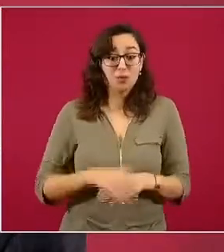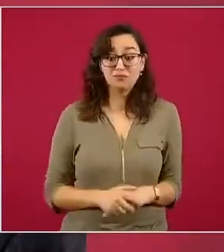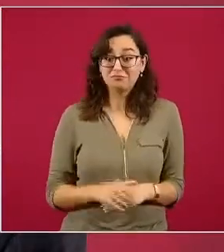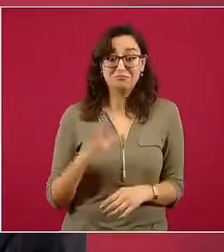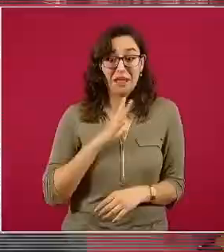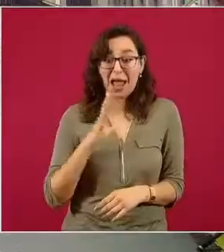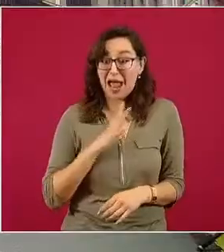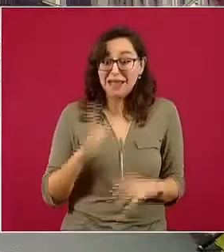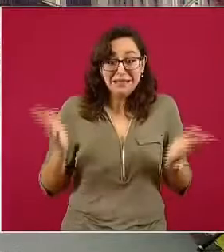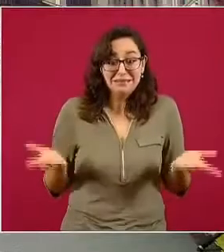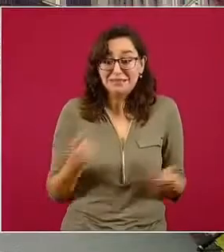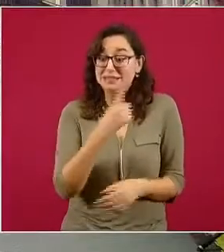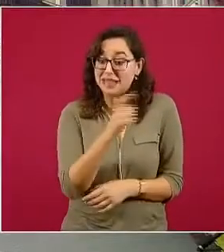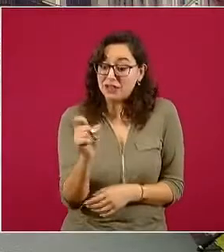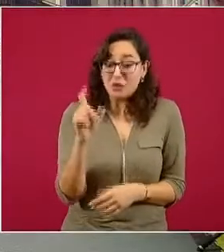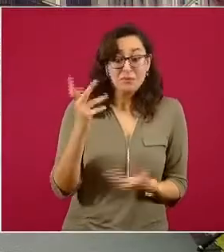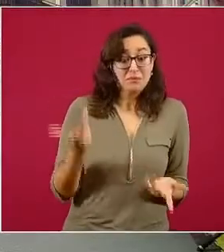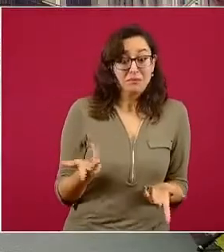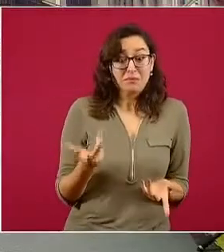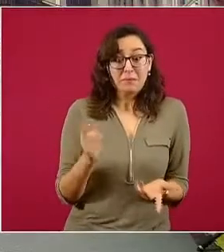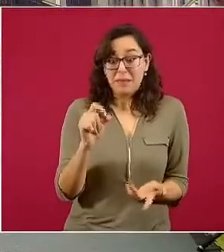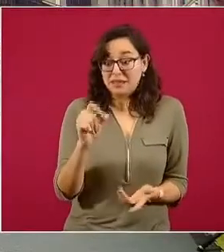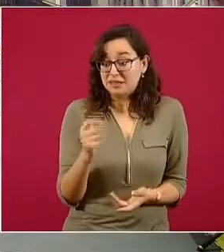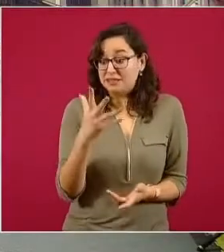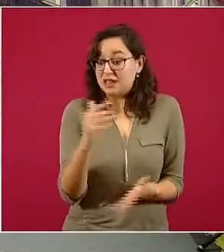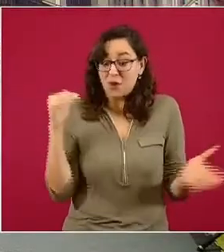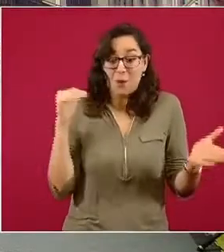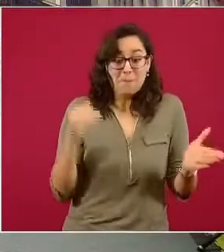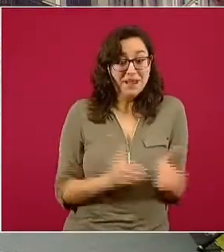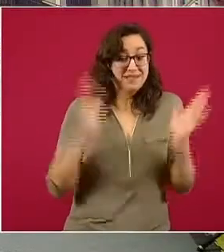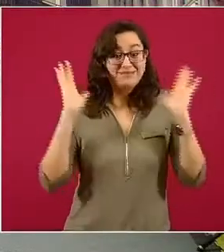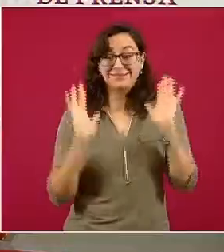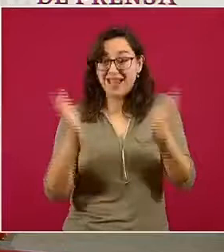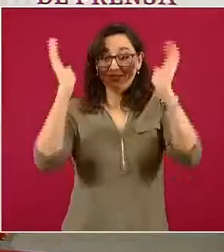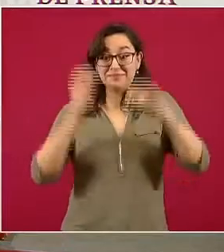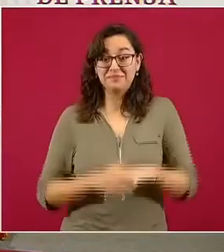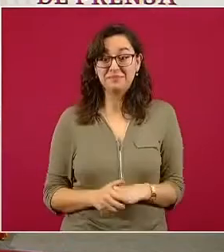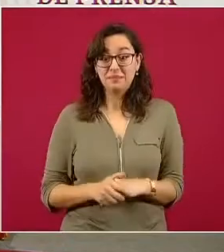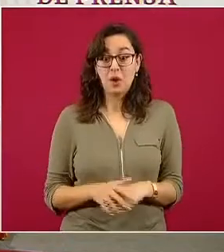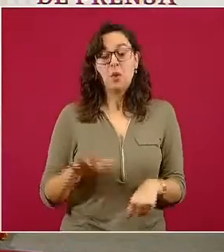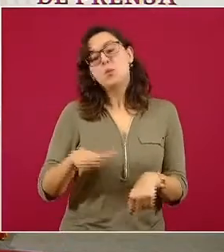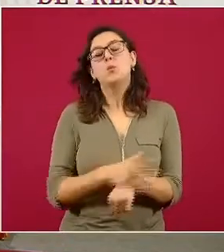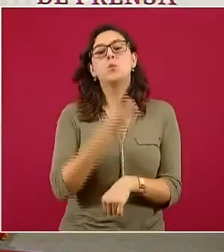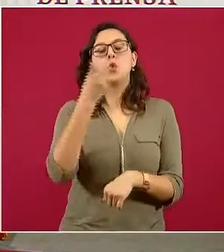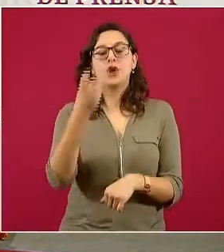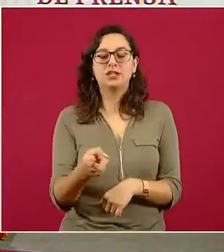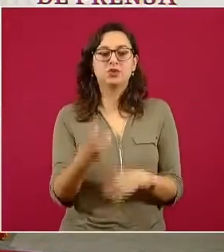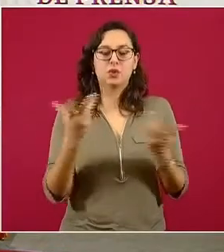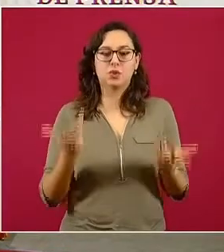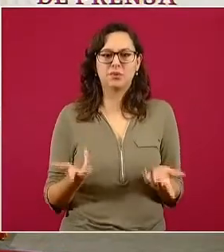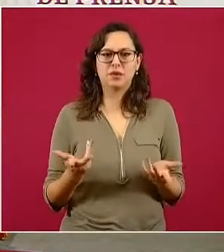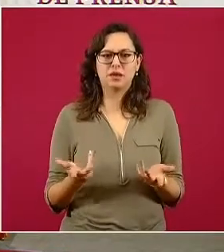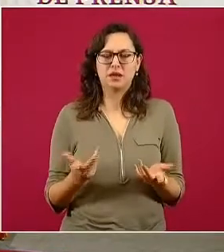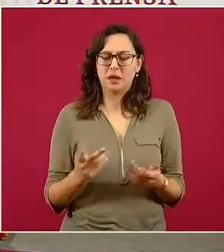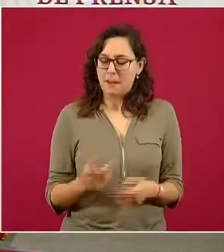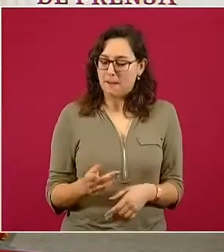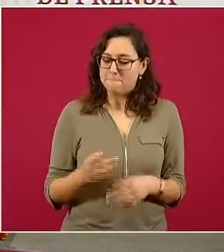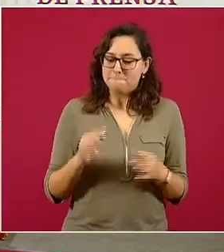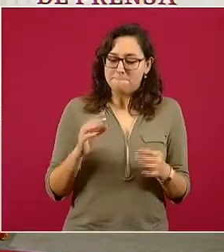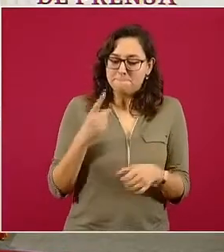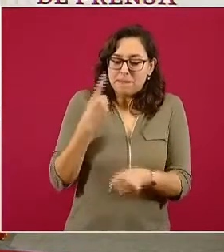tan. Por eso se llama etapa 1. Ahora, ¿por qué si tenemos 250,000 dosis no vacunamos